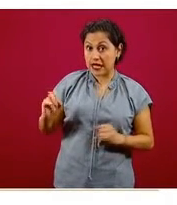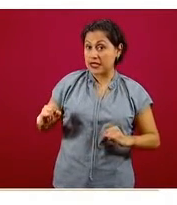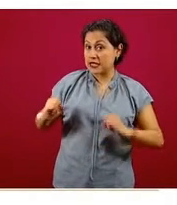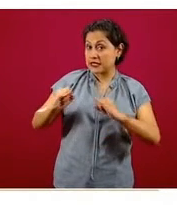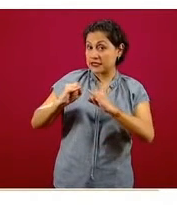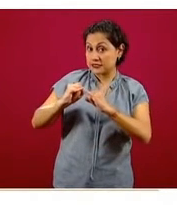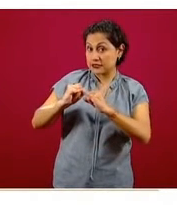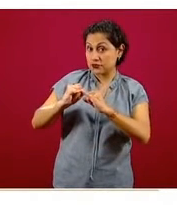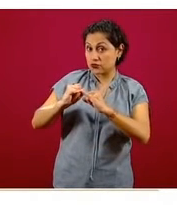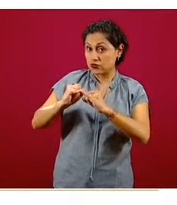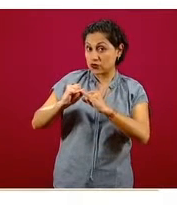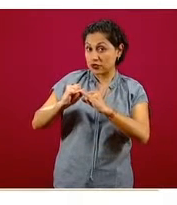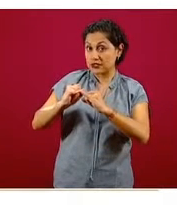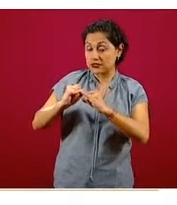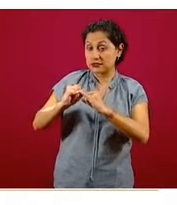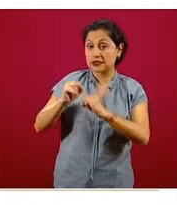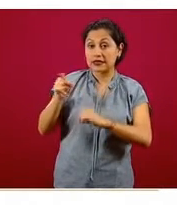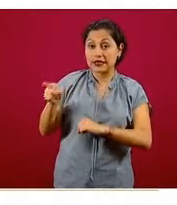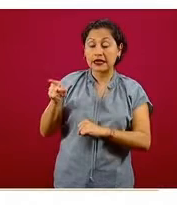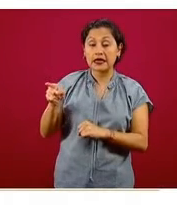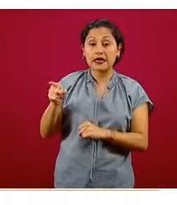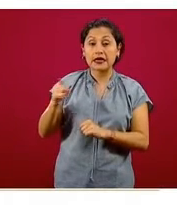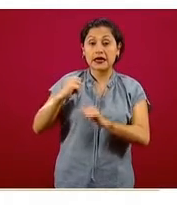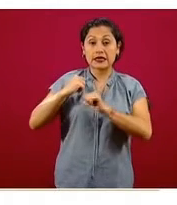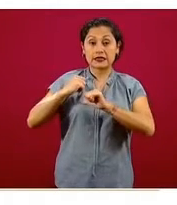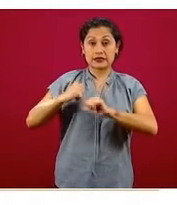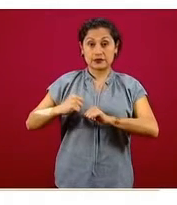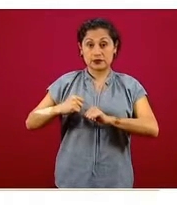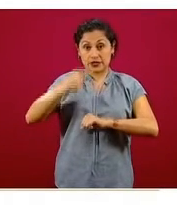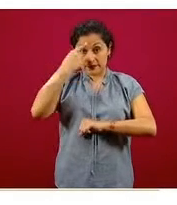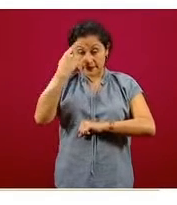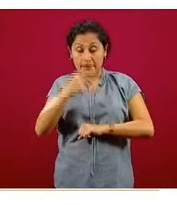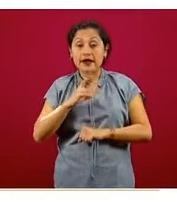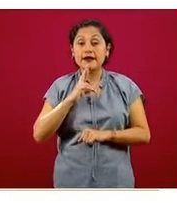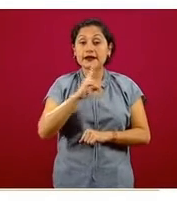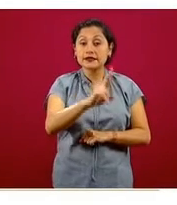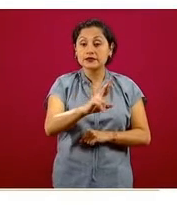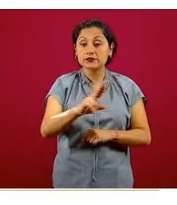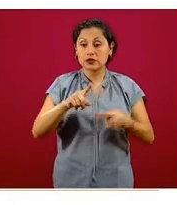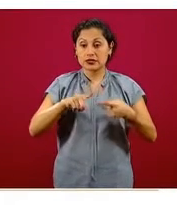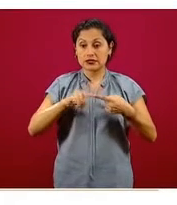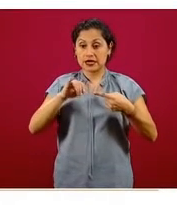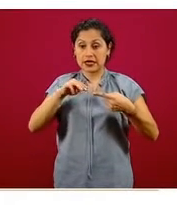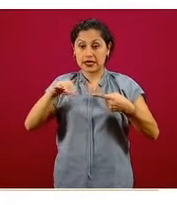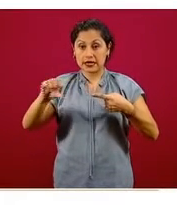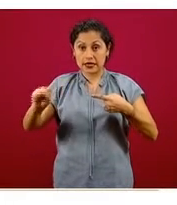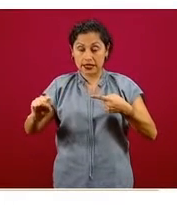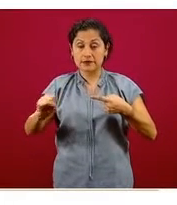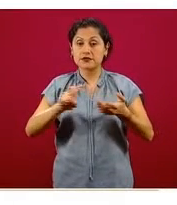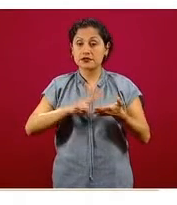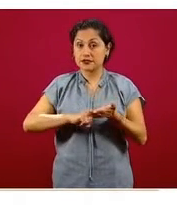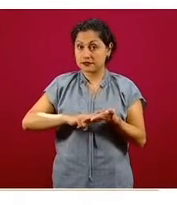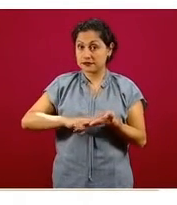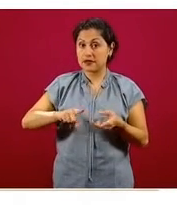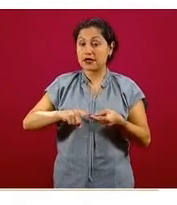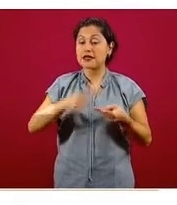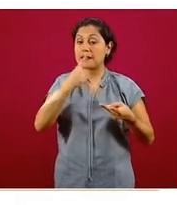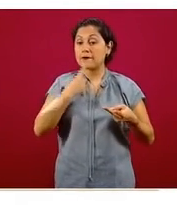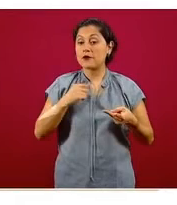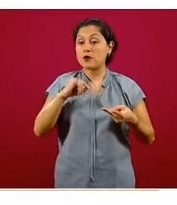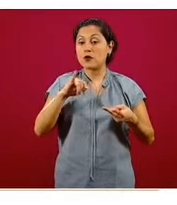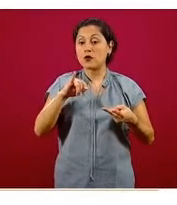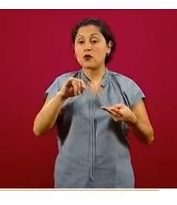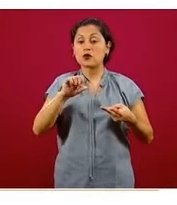las que estarían contribuyendo con la presencia de estos casos. En verde el IMSS, en rojo la Secretaría de Salud, en un azul